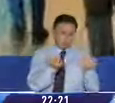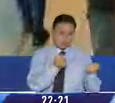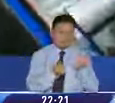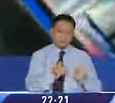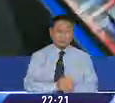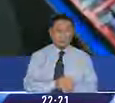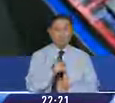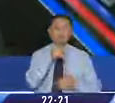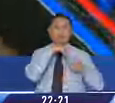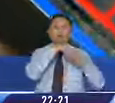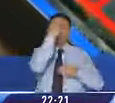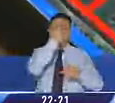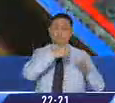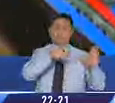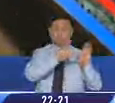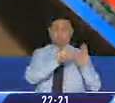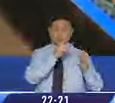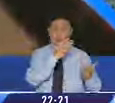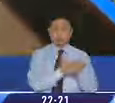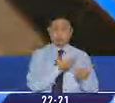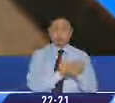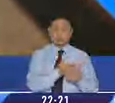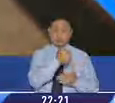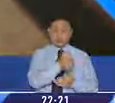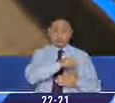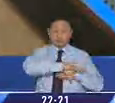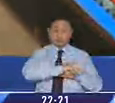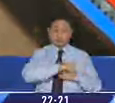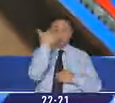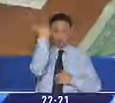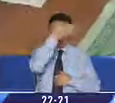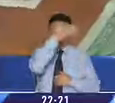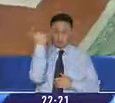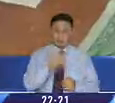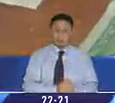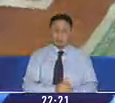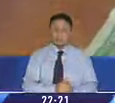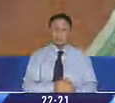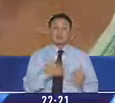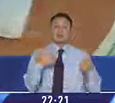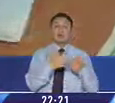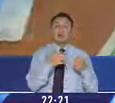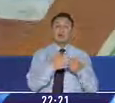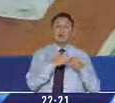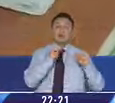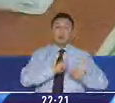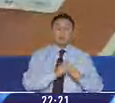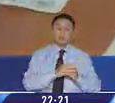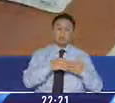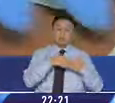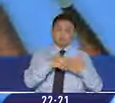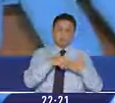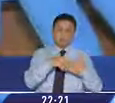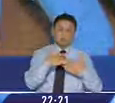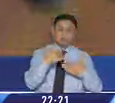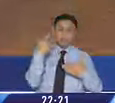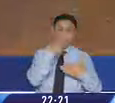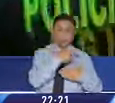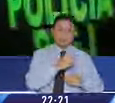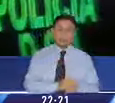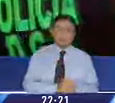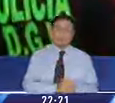la habitación de un hotel tenían las evidencias para cometer los delitos de estafa, comercialización de equipos para elaboración de papel moneda falso, paquetazo. La